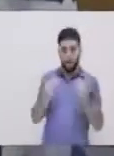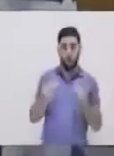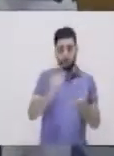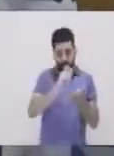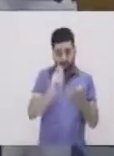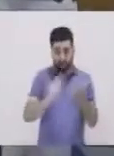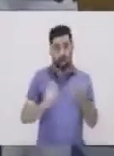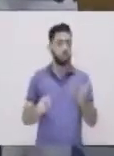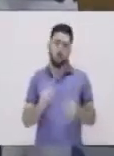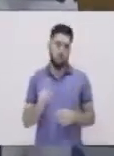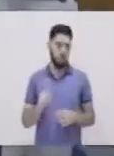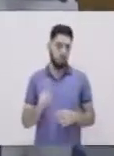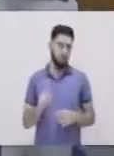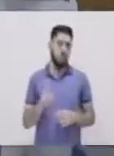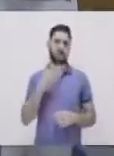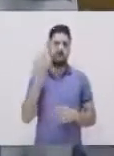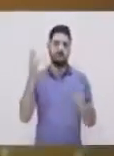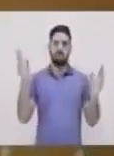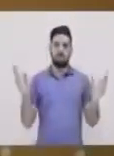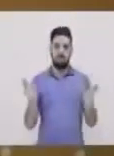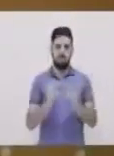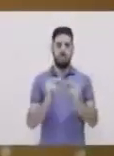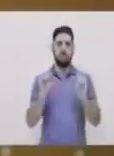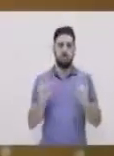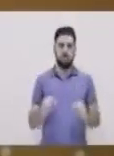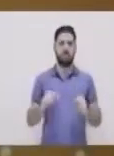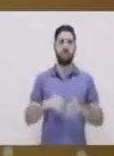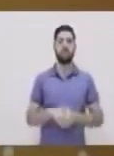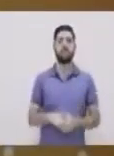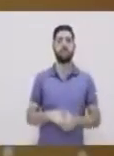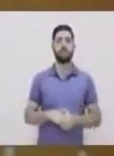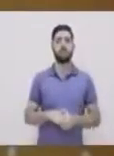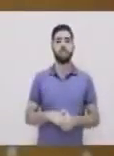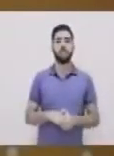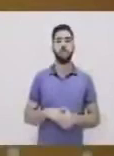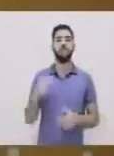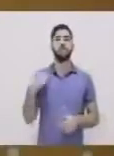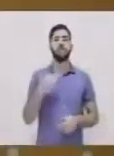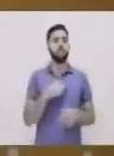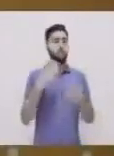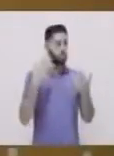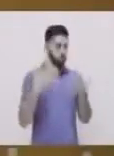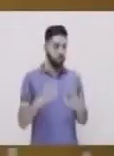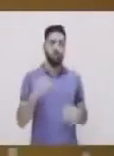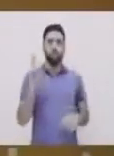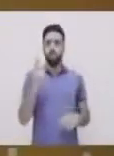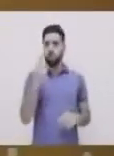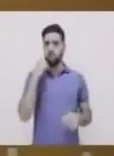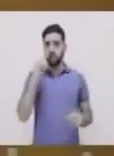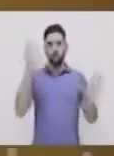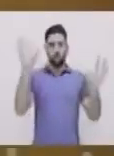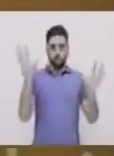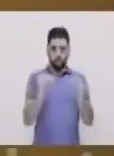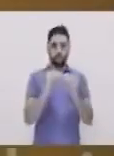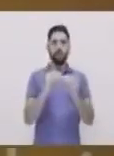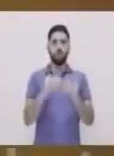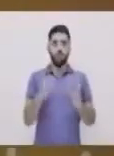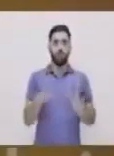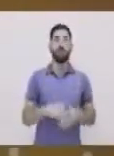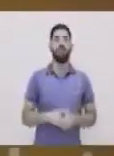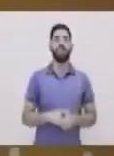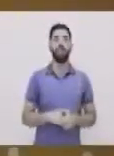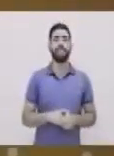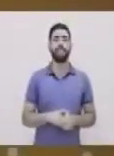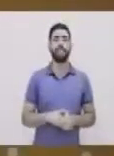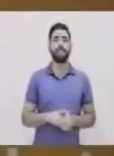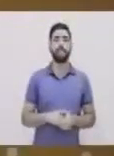esa propiedad poderlo resolver. Profe, entonces pues ya tenemos la primera seña, ¿verdad? De que entonces si tenemos ya